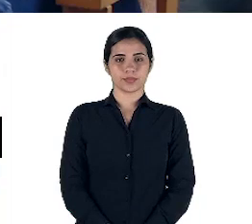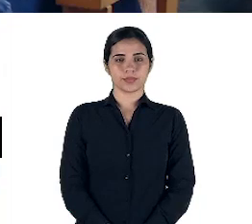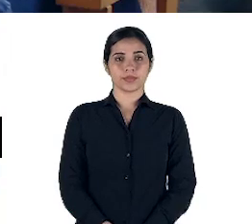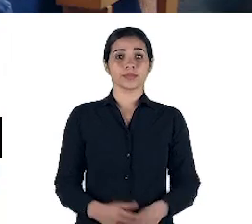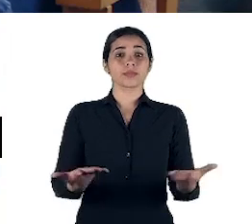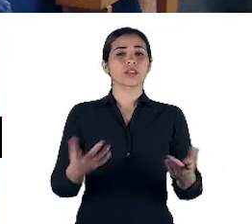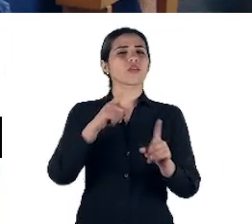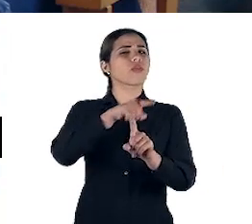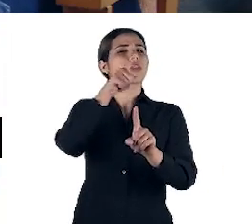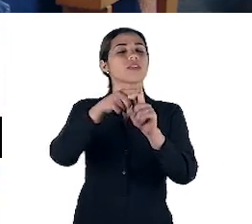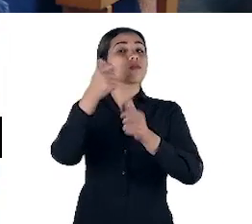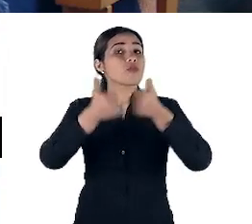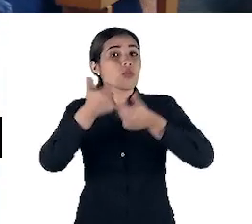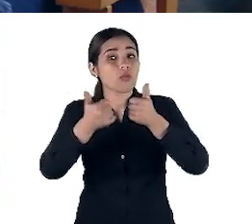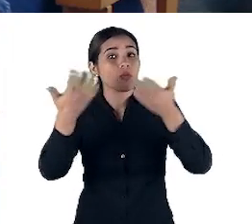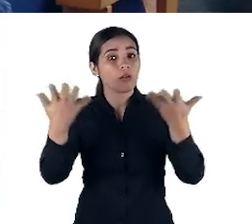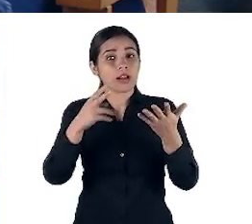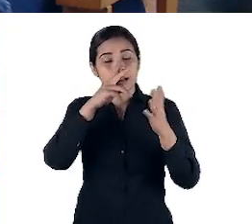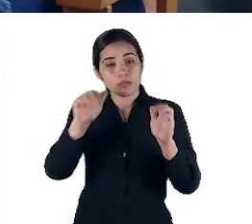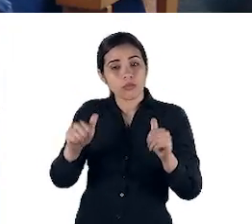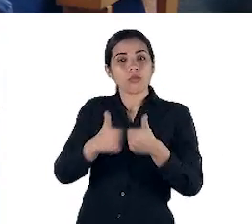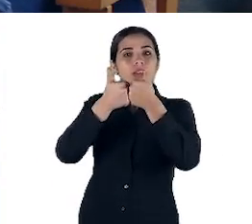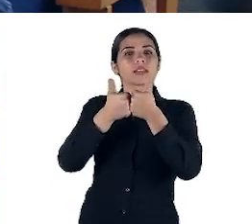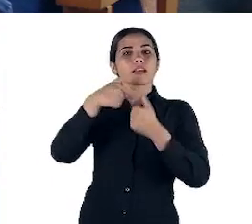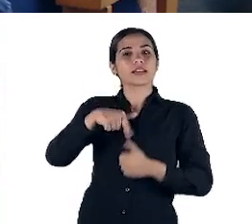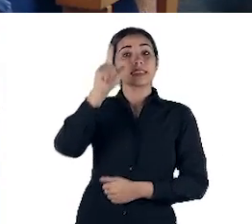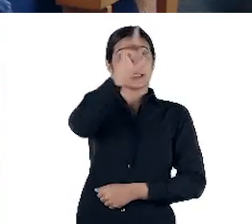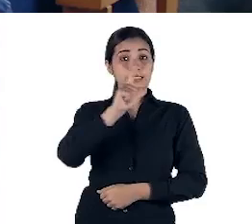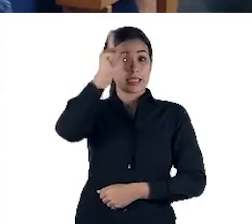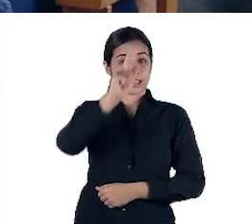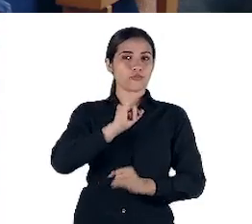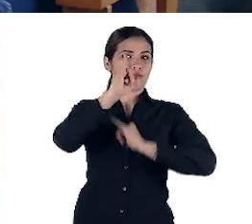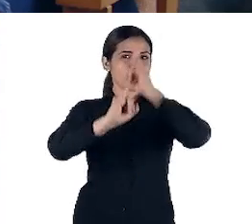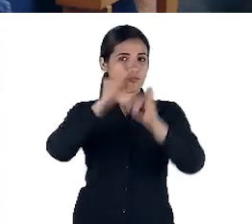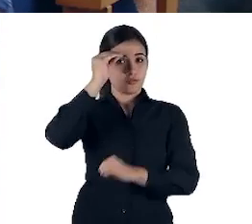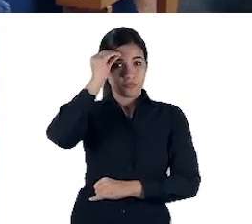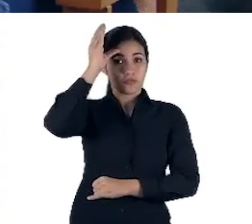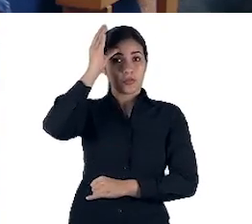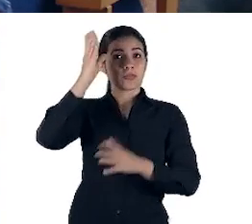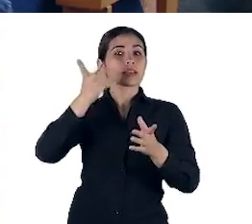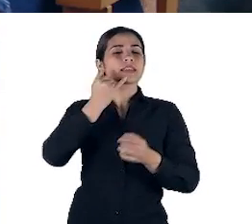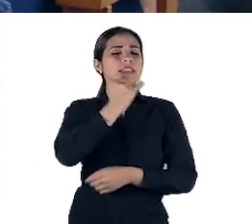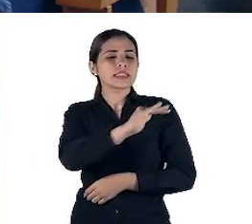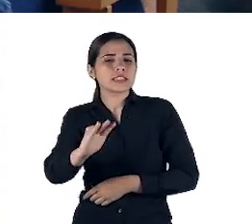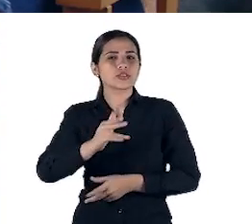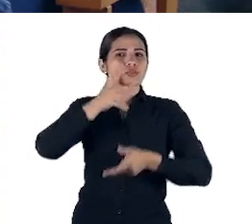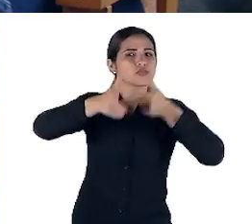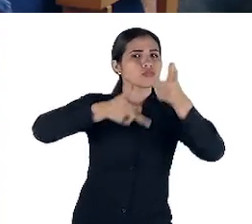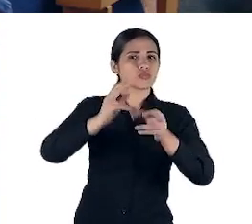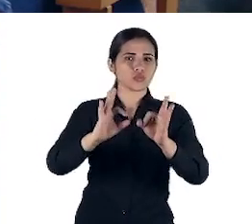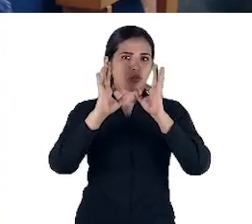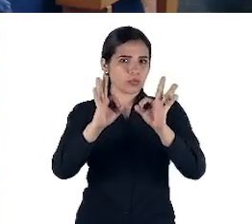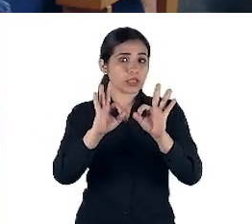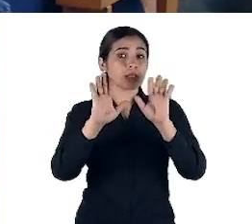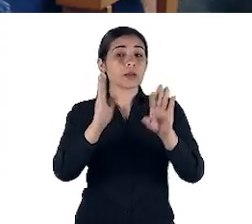Bueno, la idea era poder encontrarnos, o es en realidad poder encontrarnos en Teletón Arandú, para hablar de los niños, niñas, pero sobre